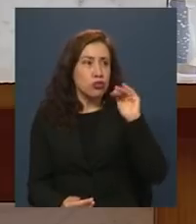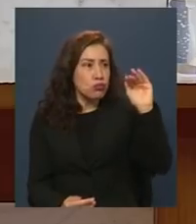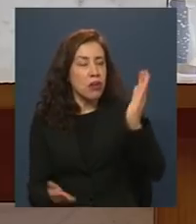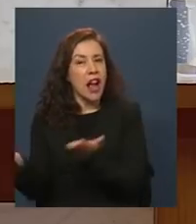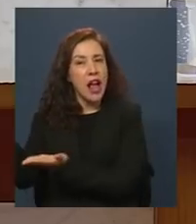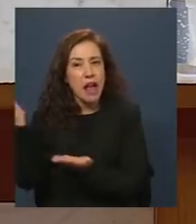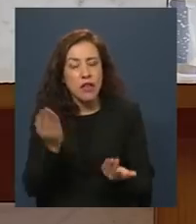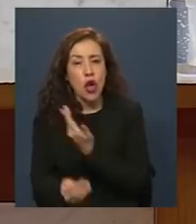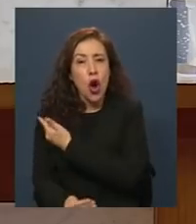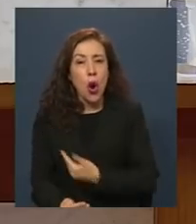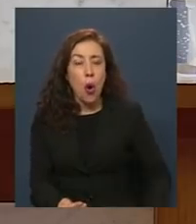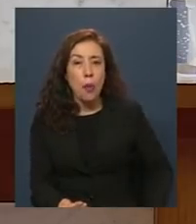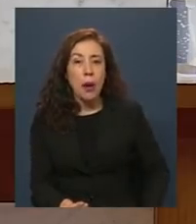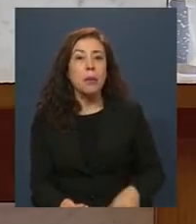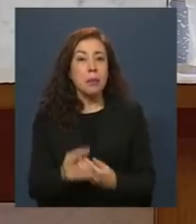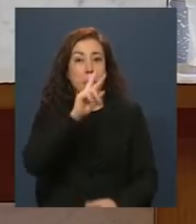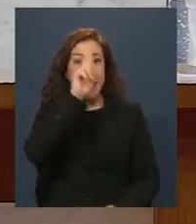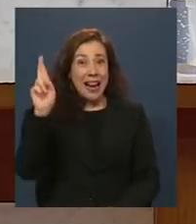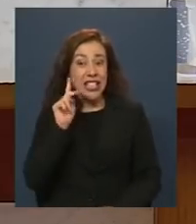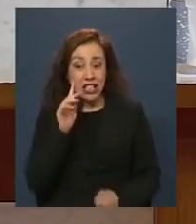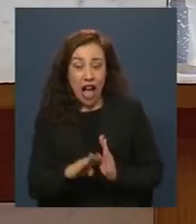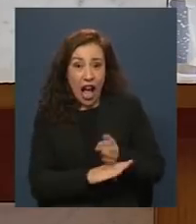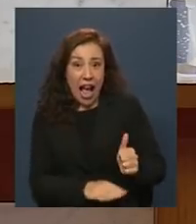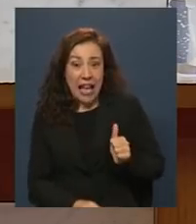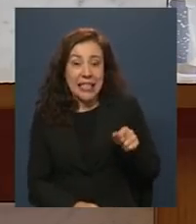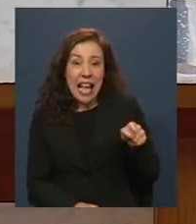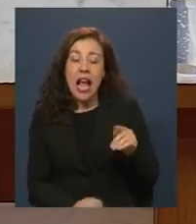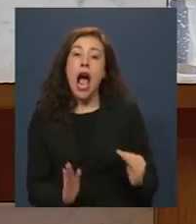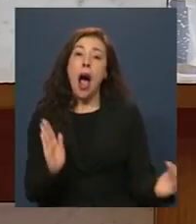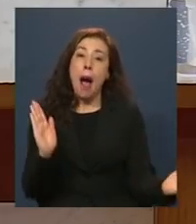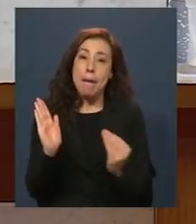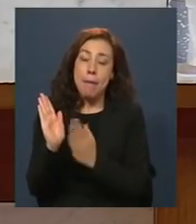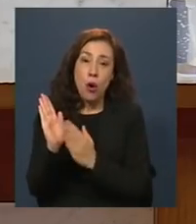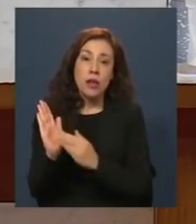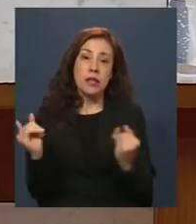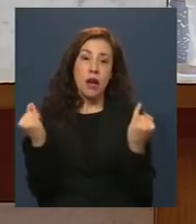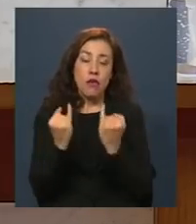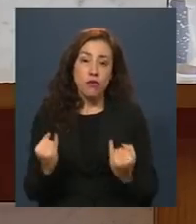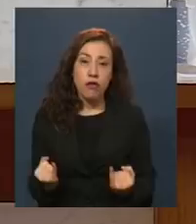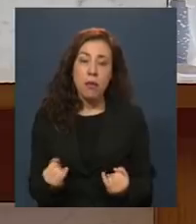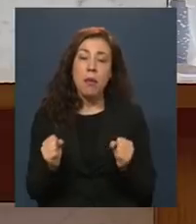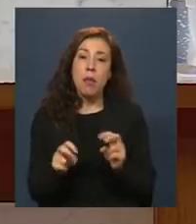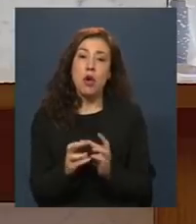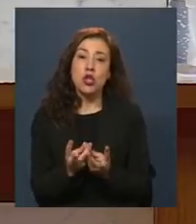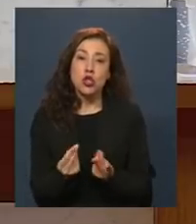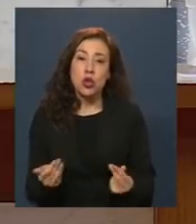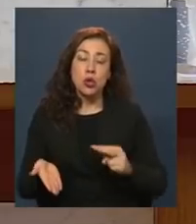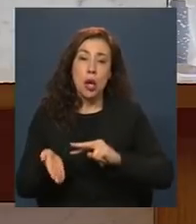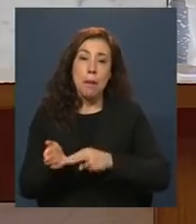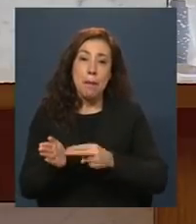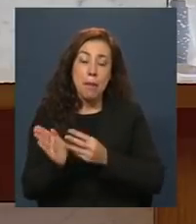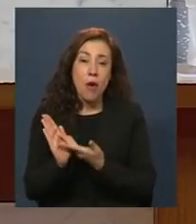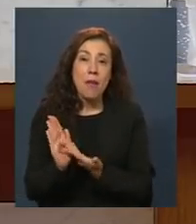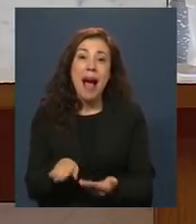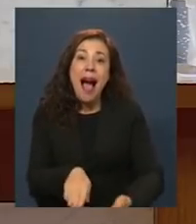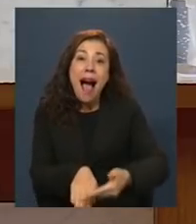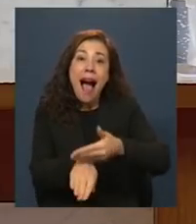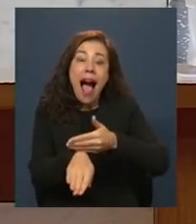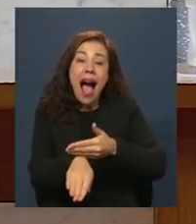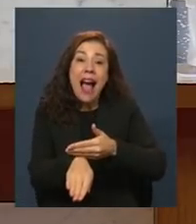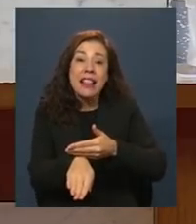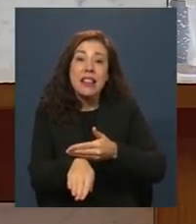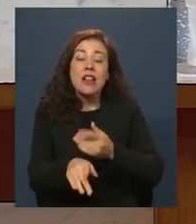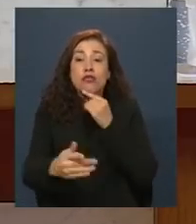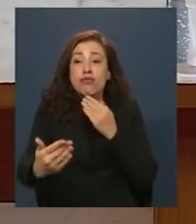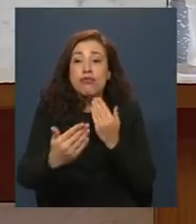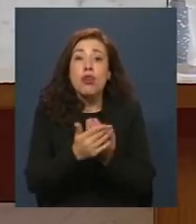al presidente de la República aquí presente, a que respalde esta fórmula, a que resolvamos este problema antes de que se precipiten